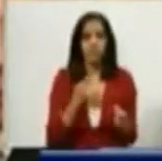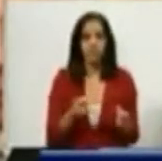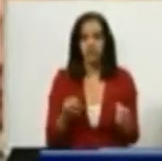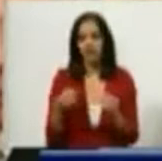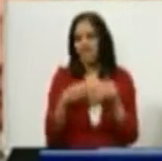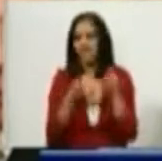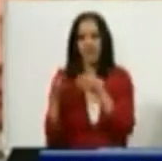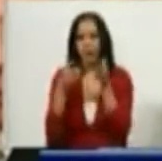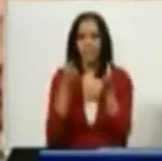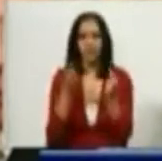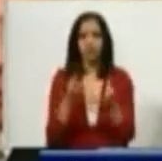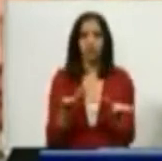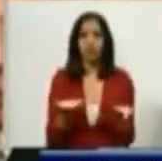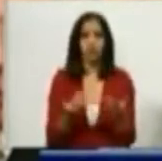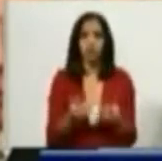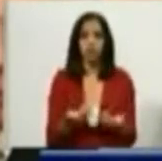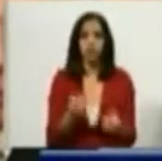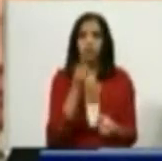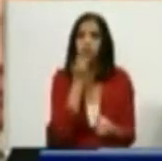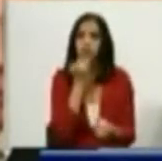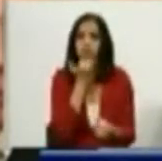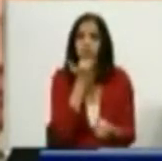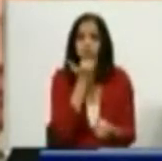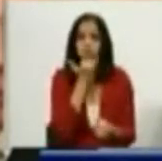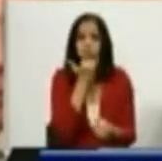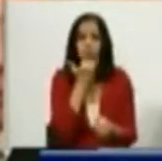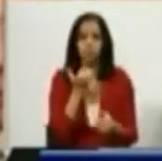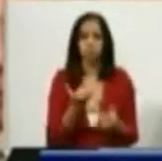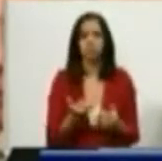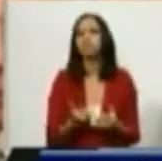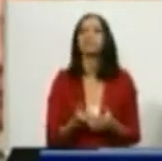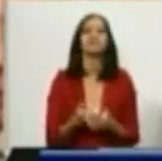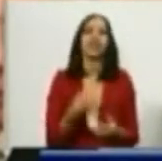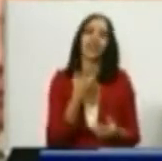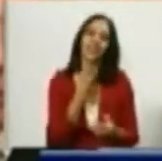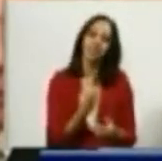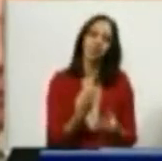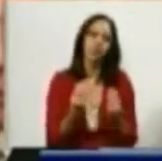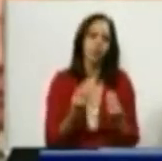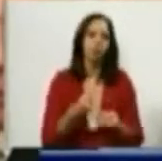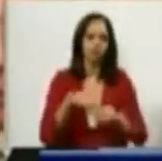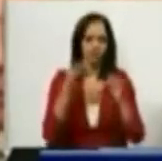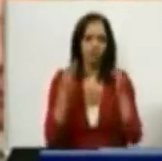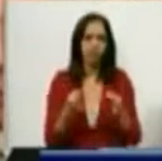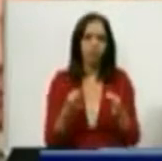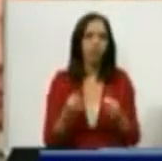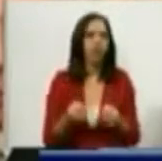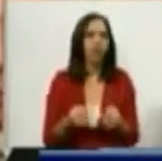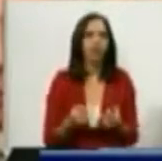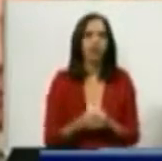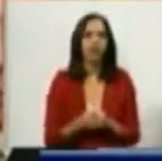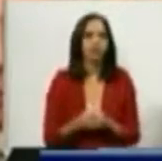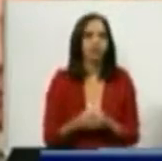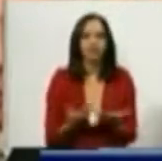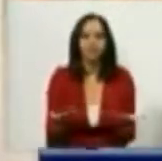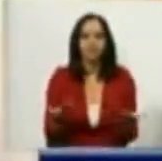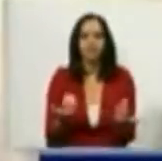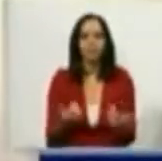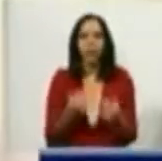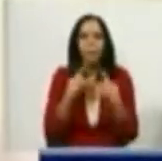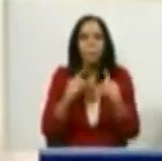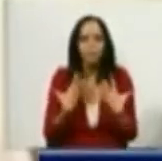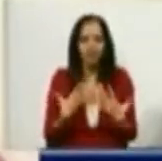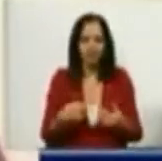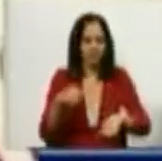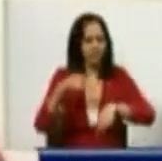que hasta ahora no nos han dado éxito la verdad es que hay que hacerlo hay que decirlo franqueza ninguno ha dado Éxito para muestra un botón estamos aquí